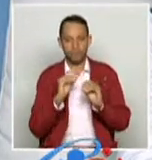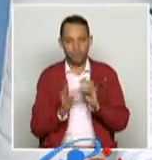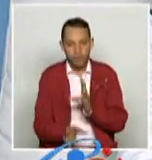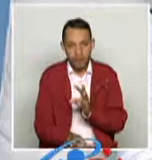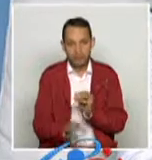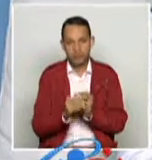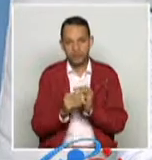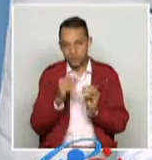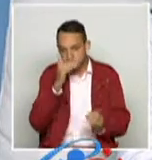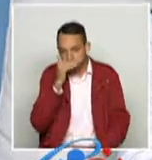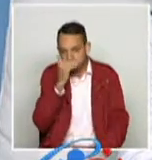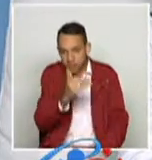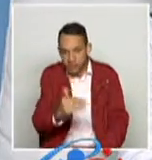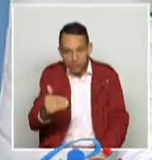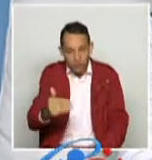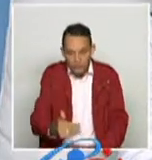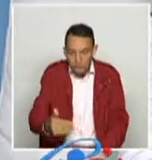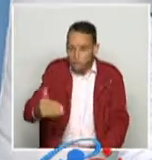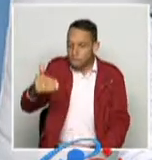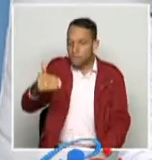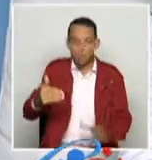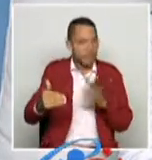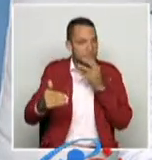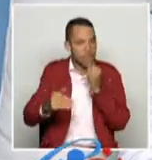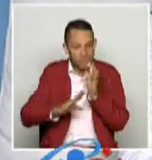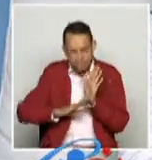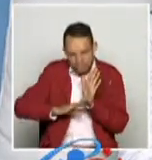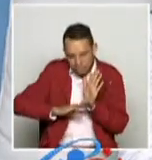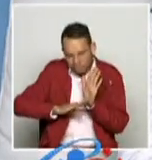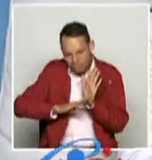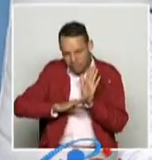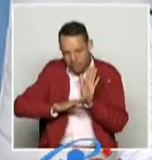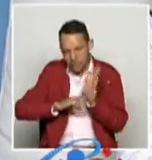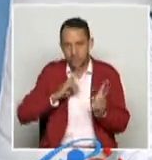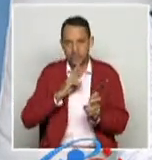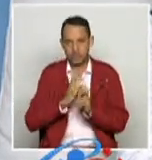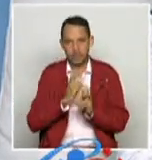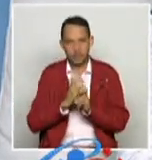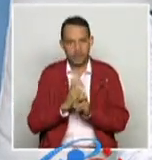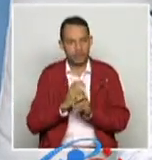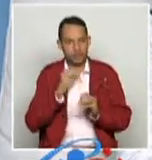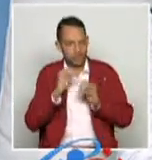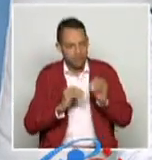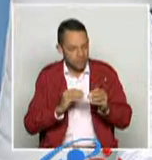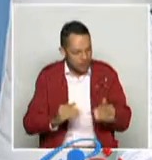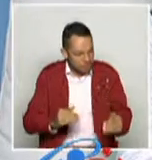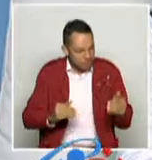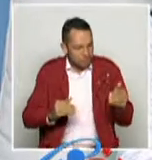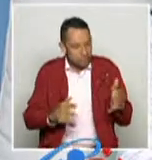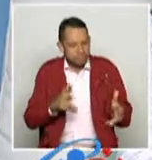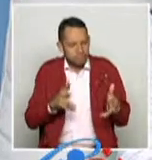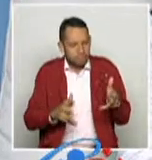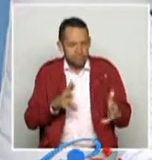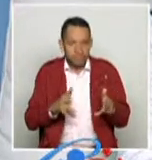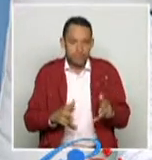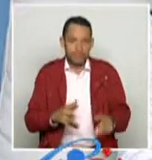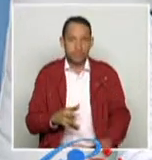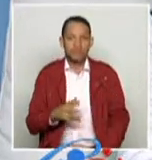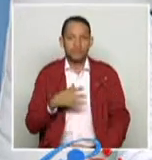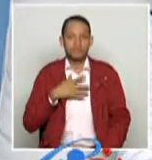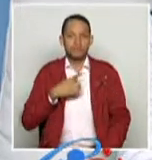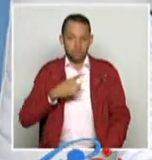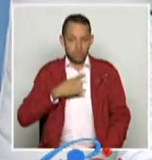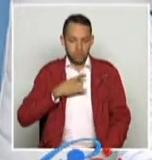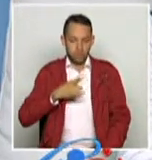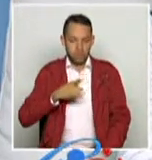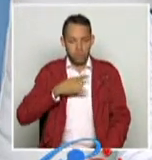niños que no crecen, que no juegan bien porque se fatigan muy fácil, niños que no crecen porque están mal oxigenadas